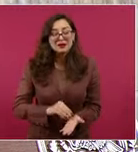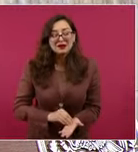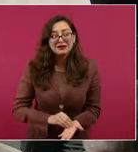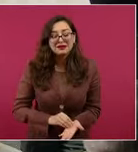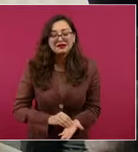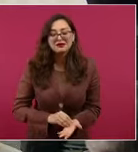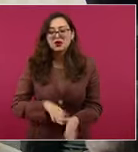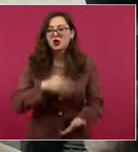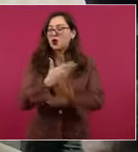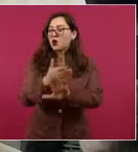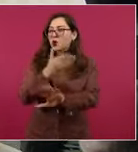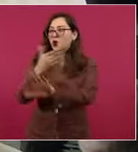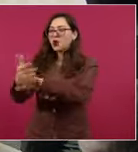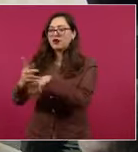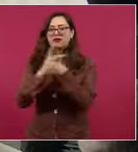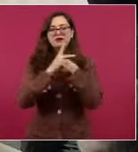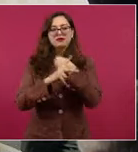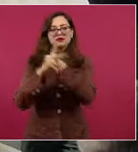a los pueblos,